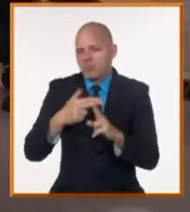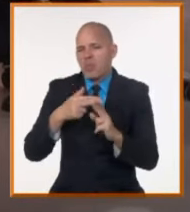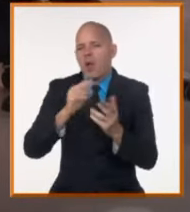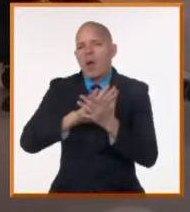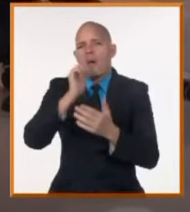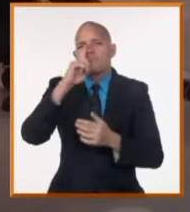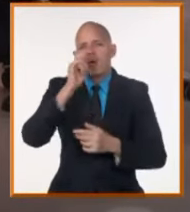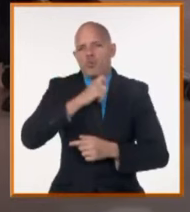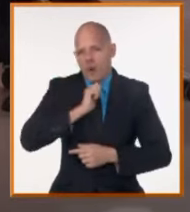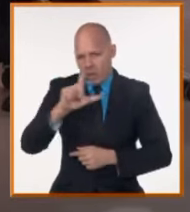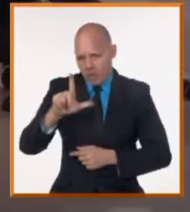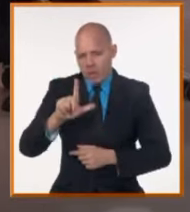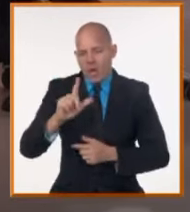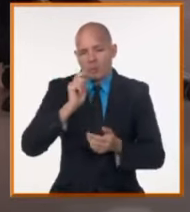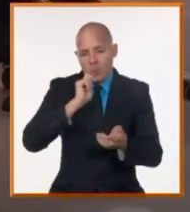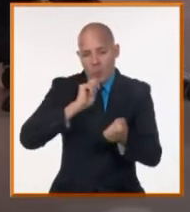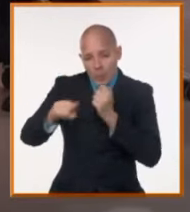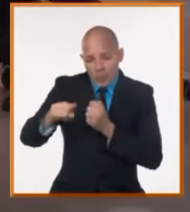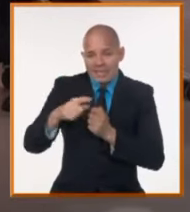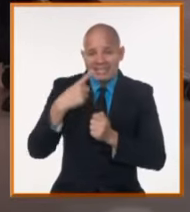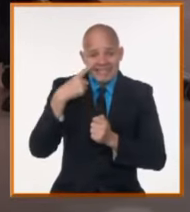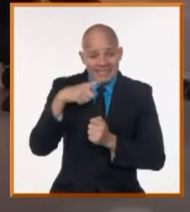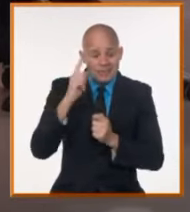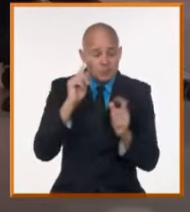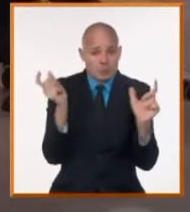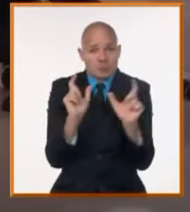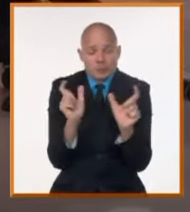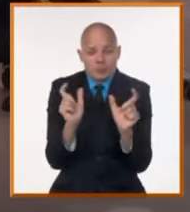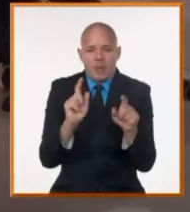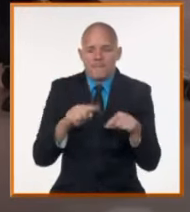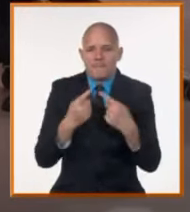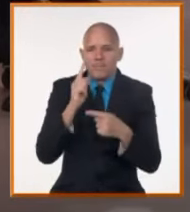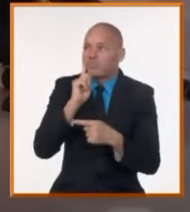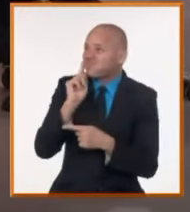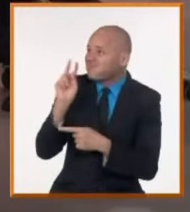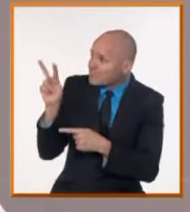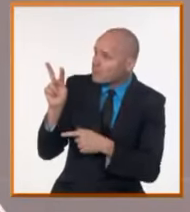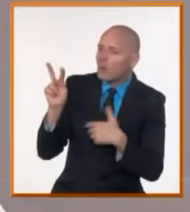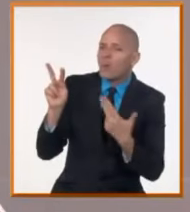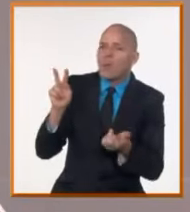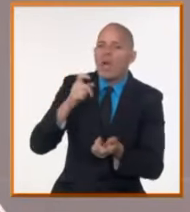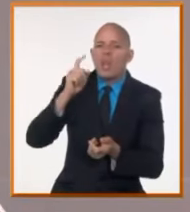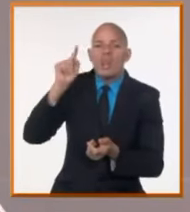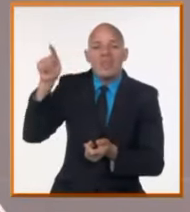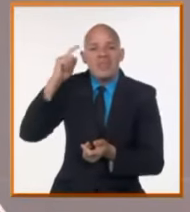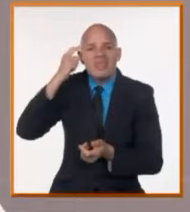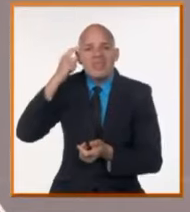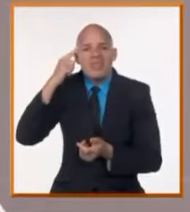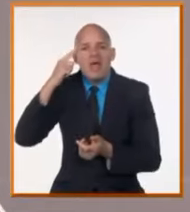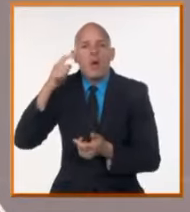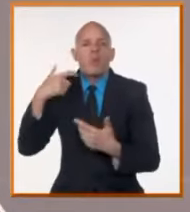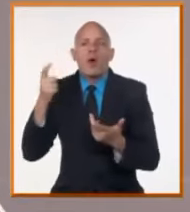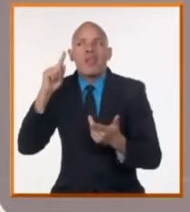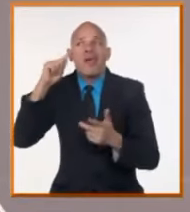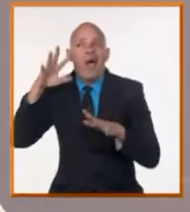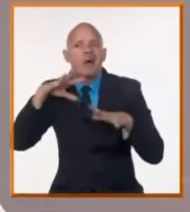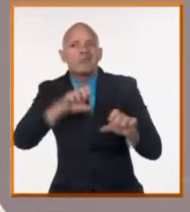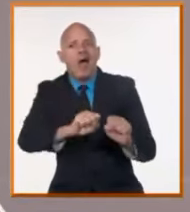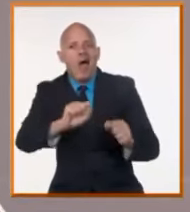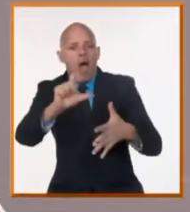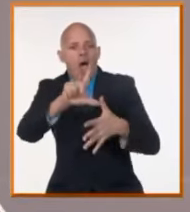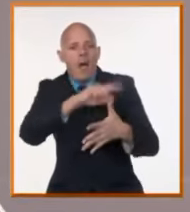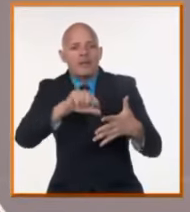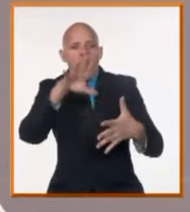que he retomado a la luz después de todo el siglo XX en su postrimería y